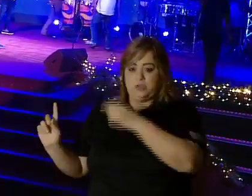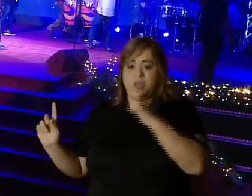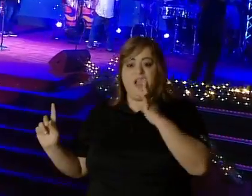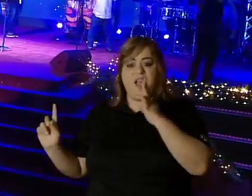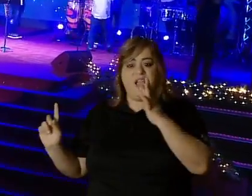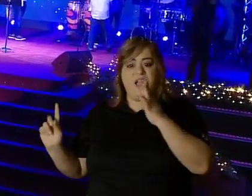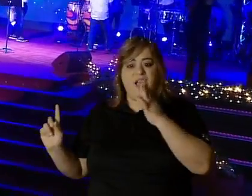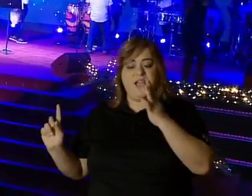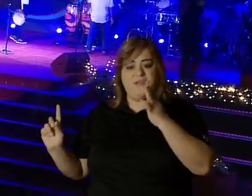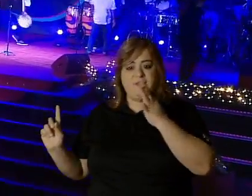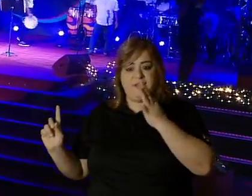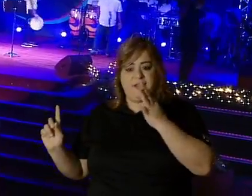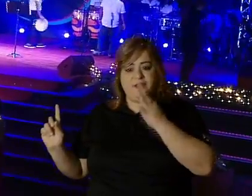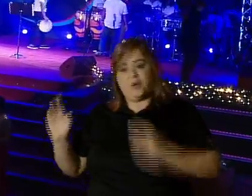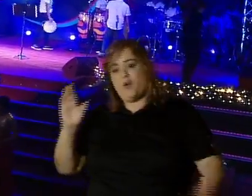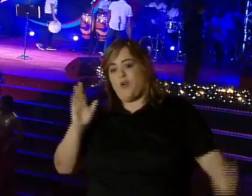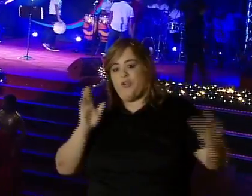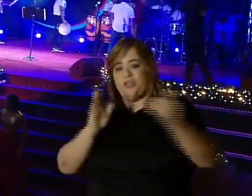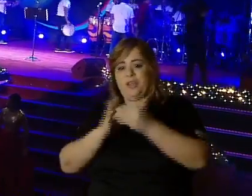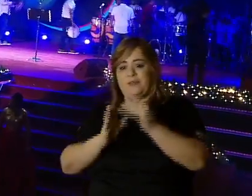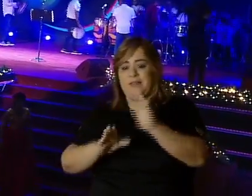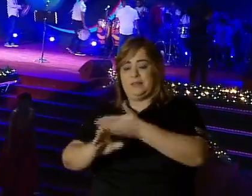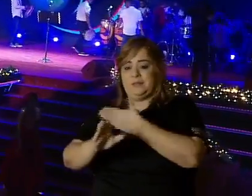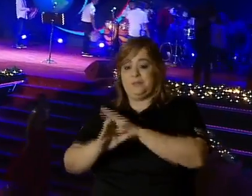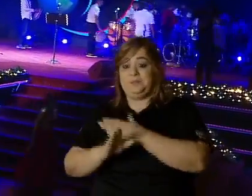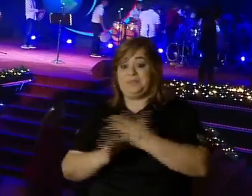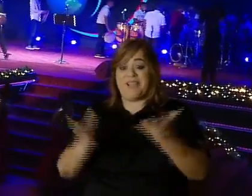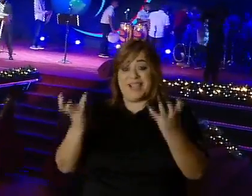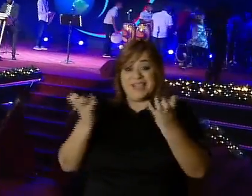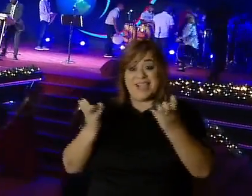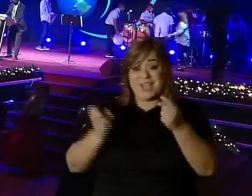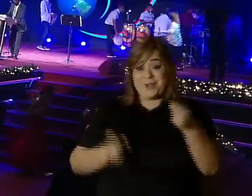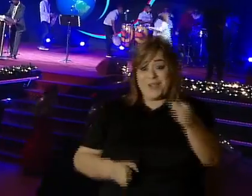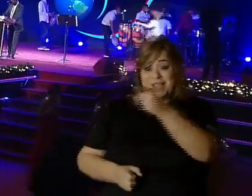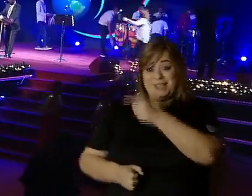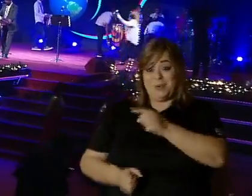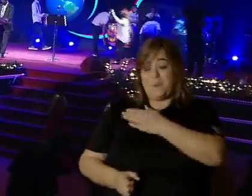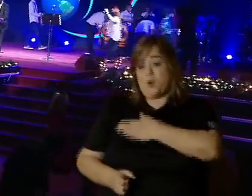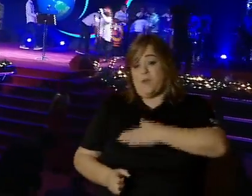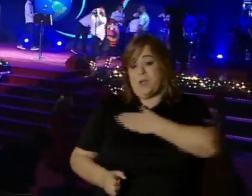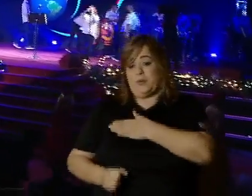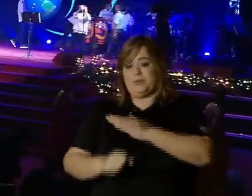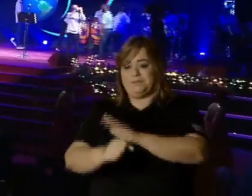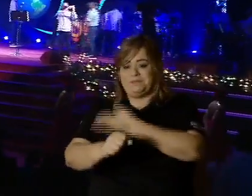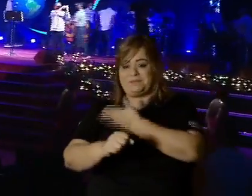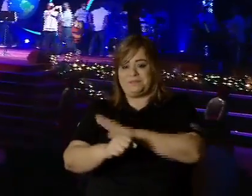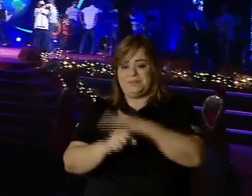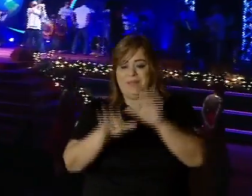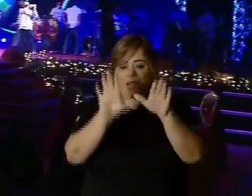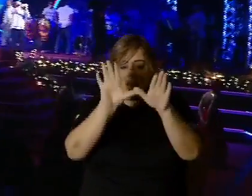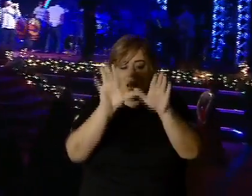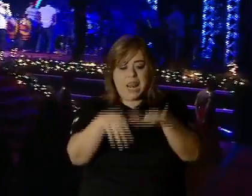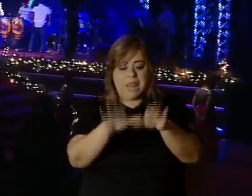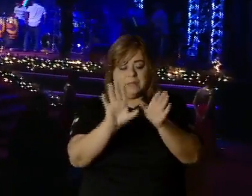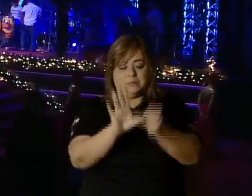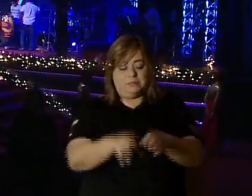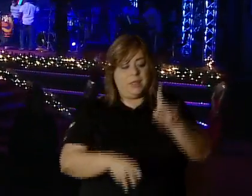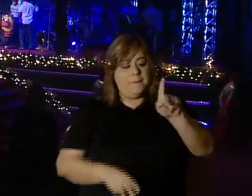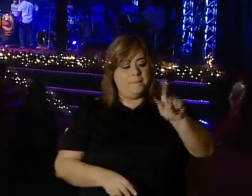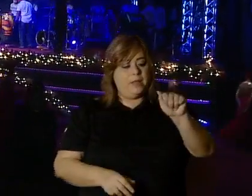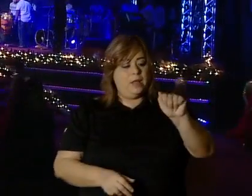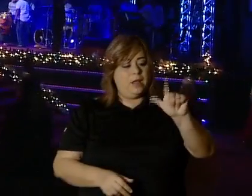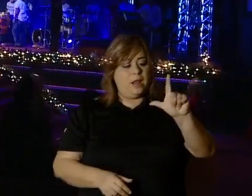Fuera. La paloma es la mía. Gracias, Manuel, te amamos. Es un amigo